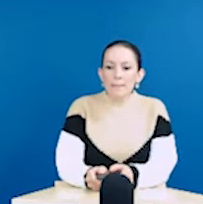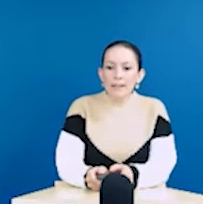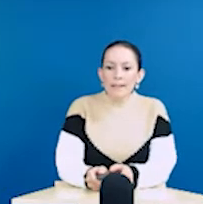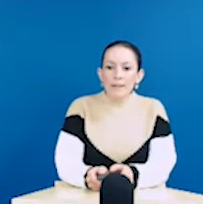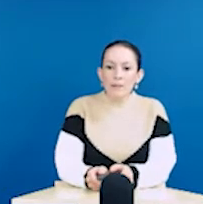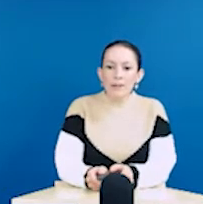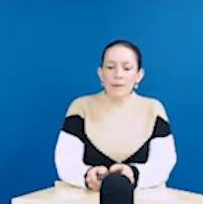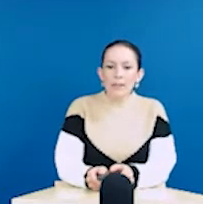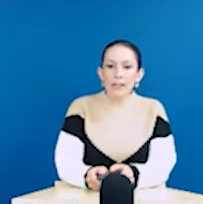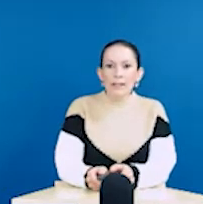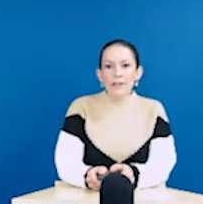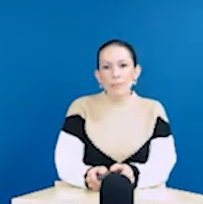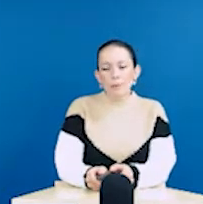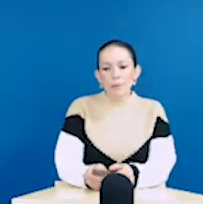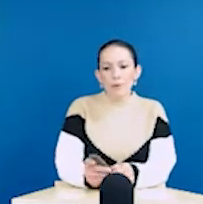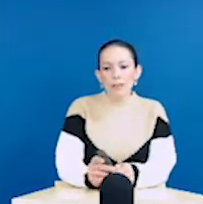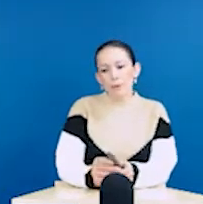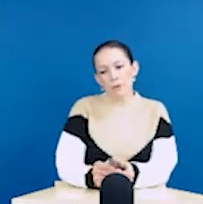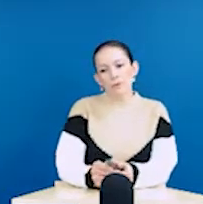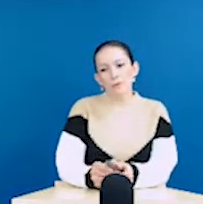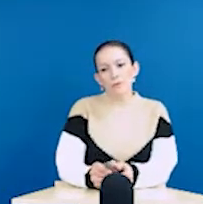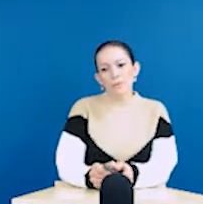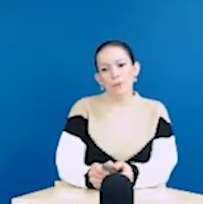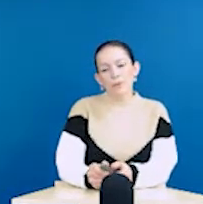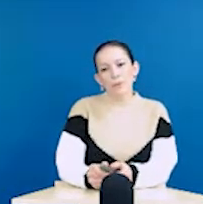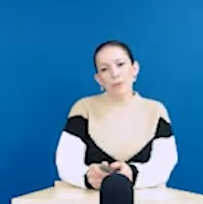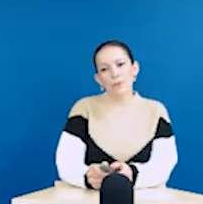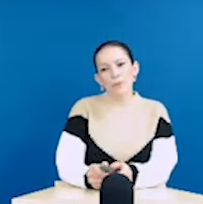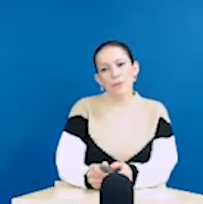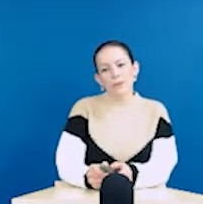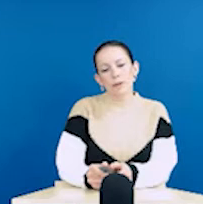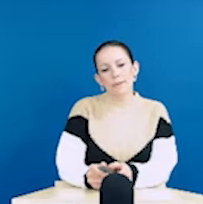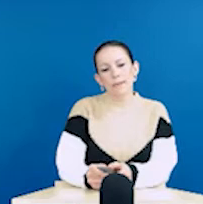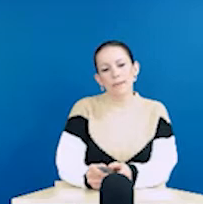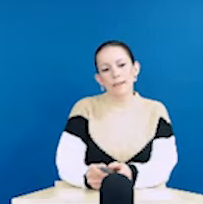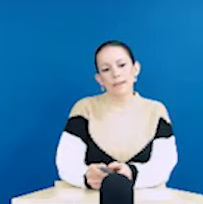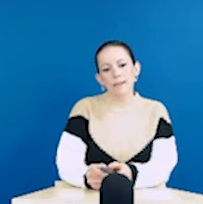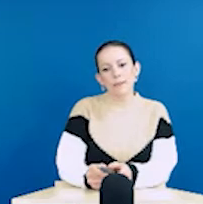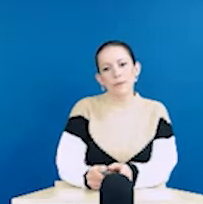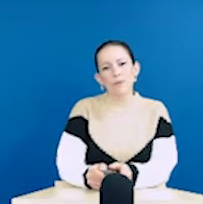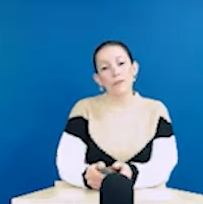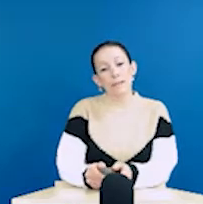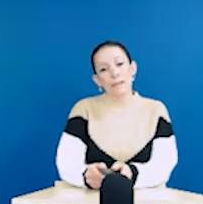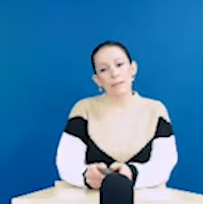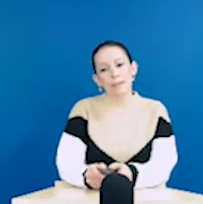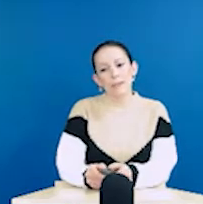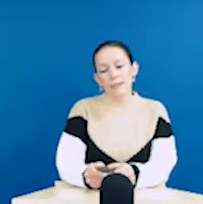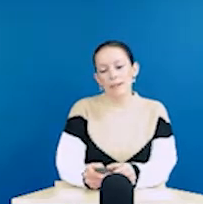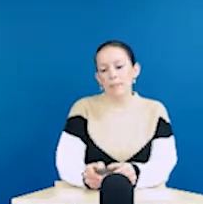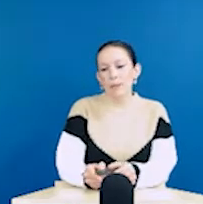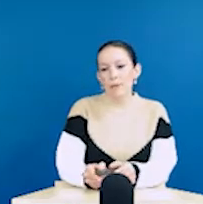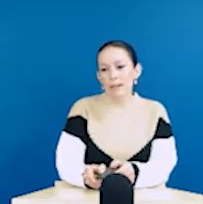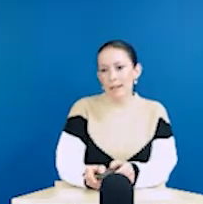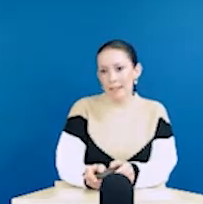Y también quisiera abordarle un poco a todos con respecto a los efectos secundarios que a veces son difíciles de